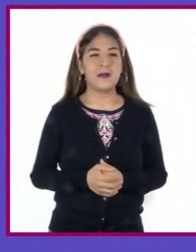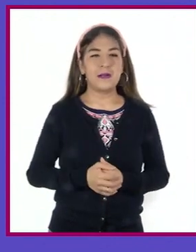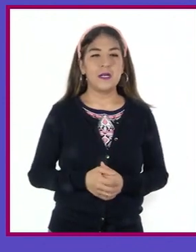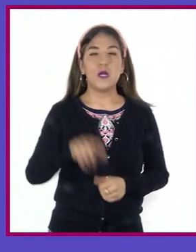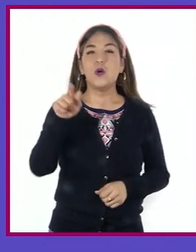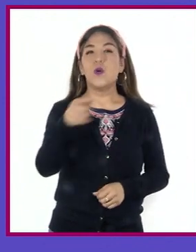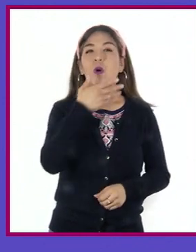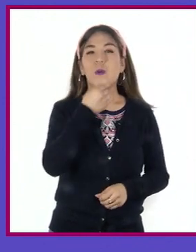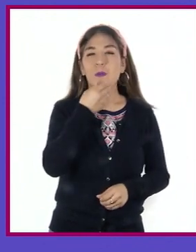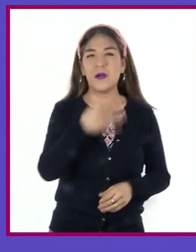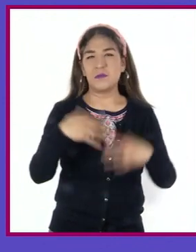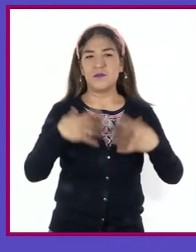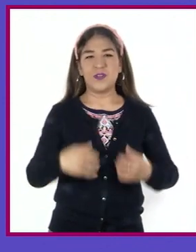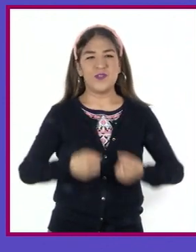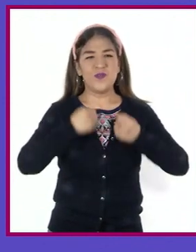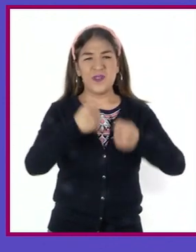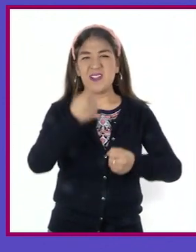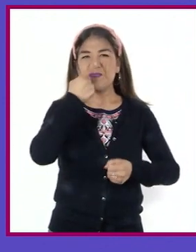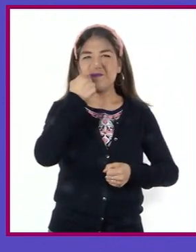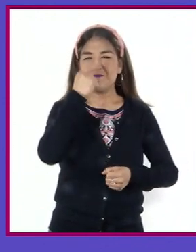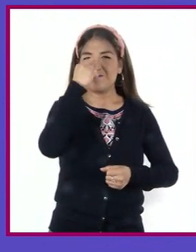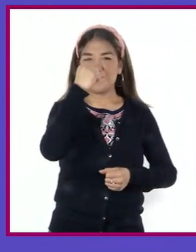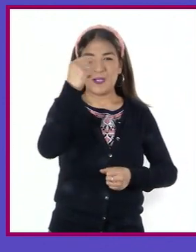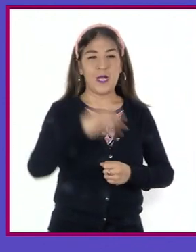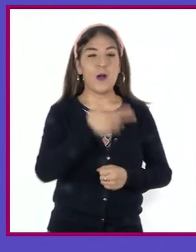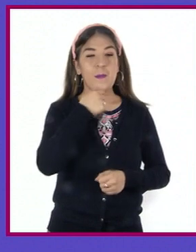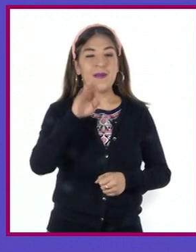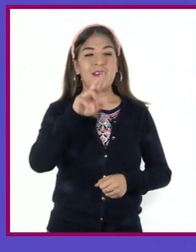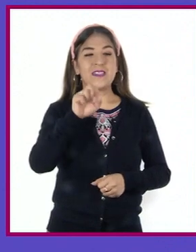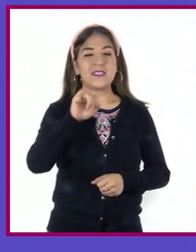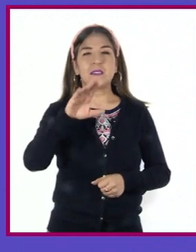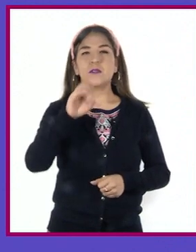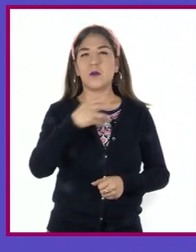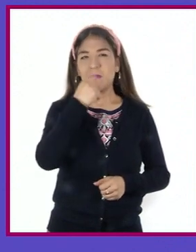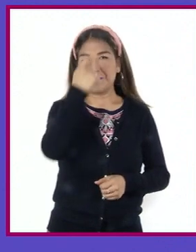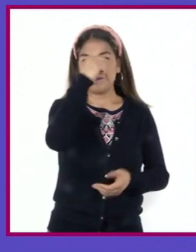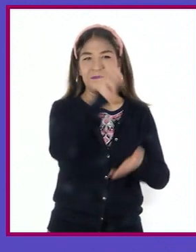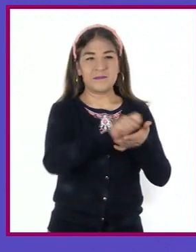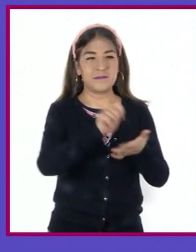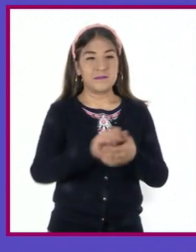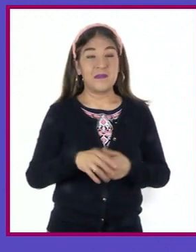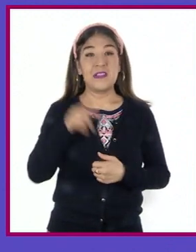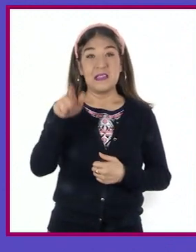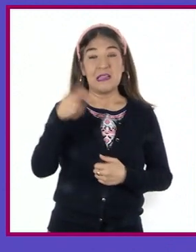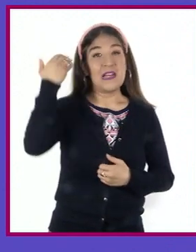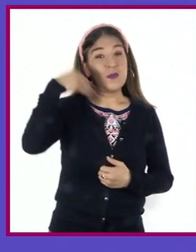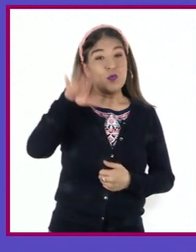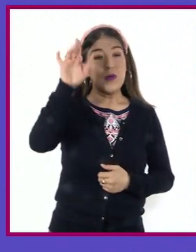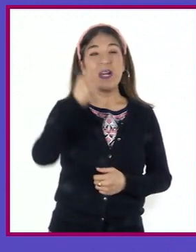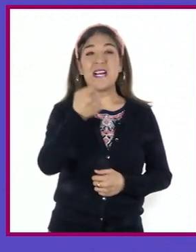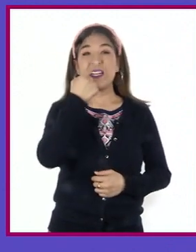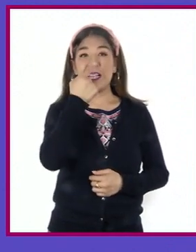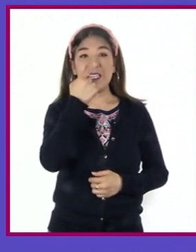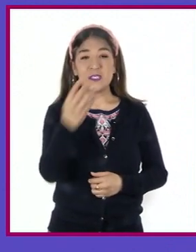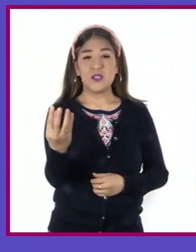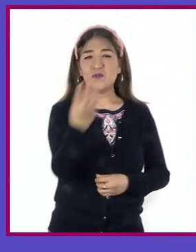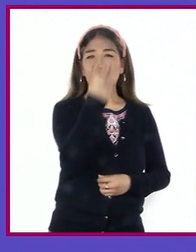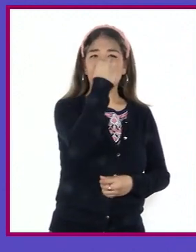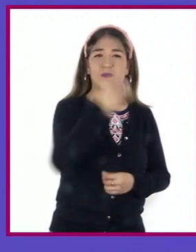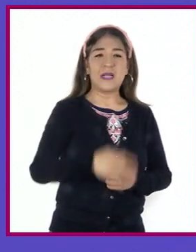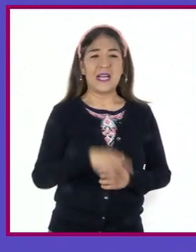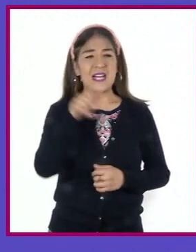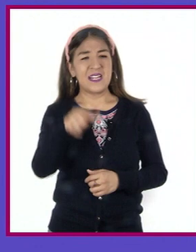decir, imaginando y creando llegaré muy lejos trabajando, es una rima, puesto que en las palabras imaginando y